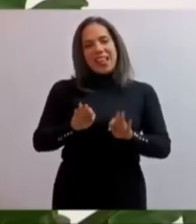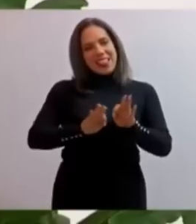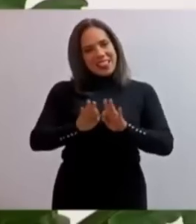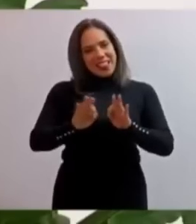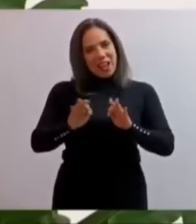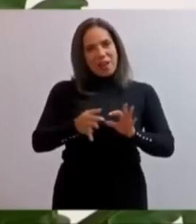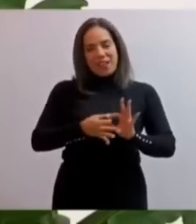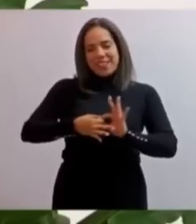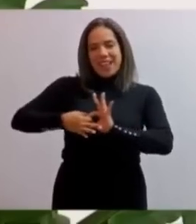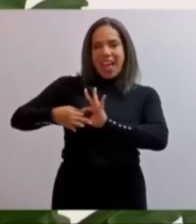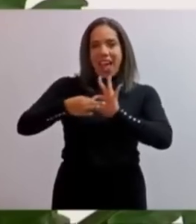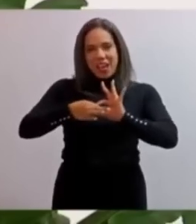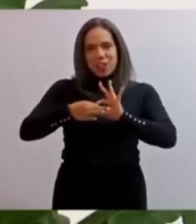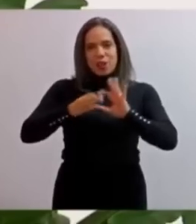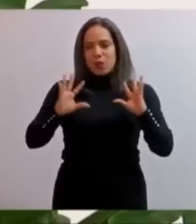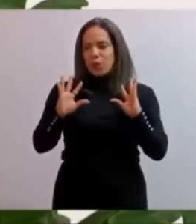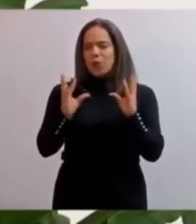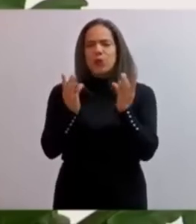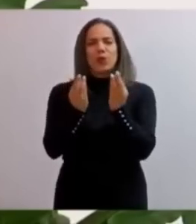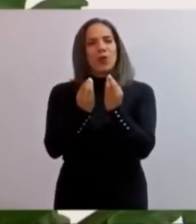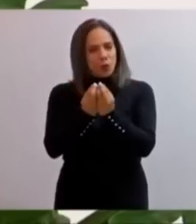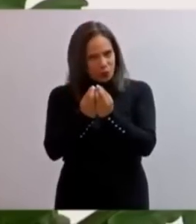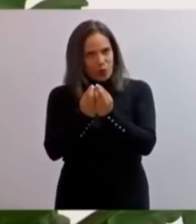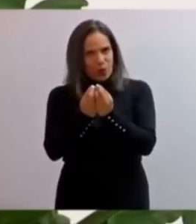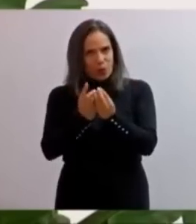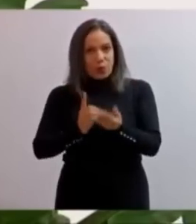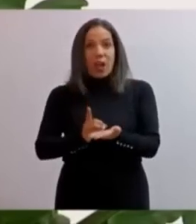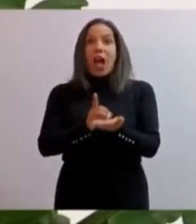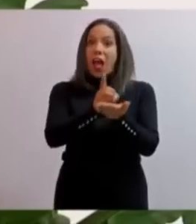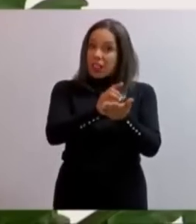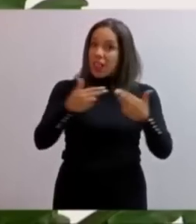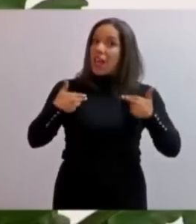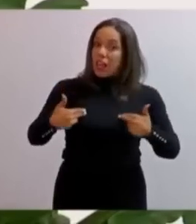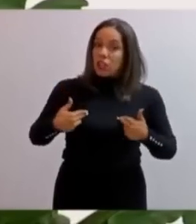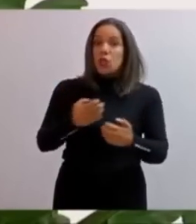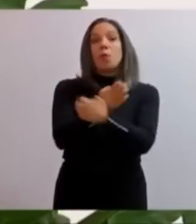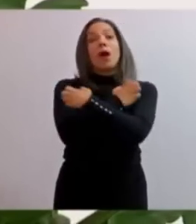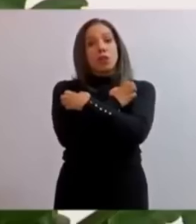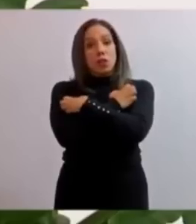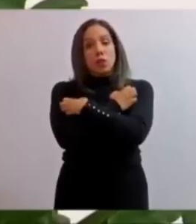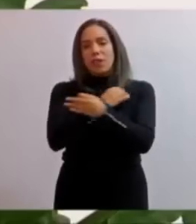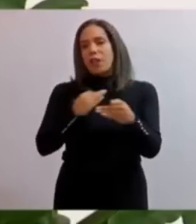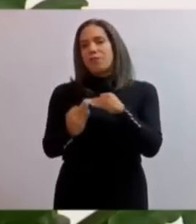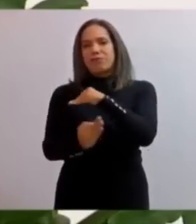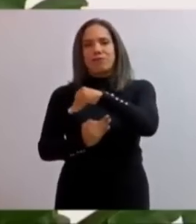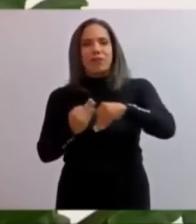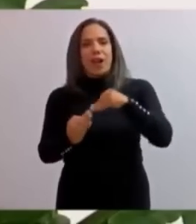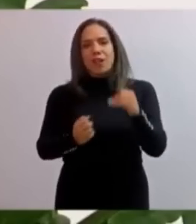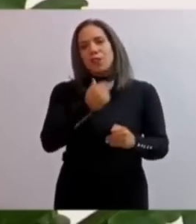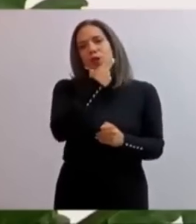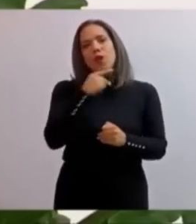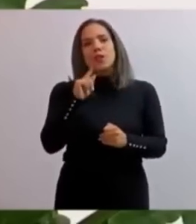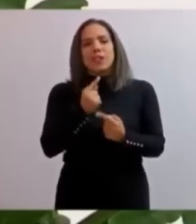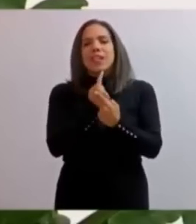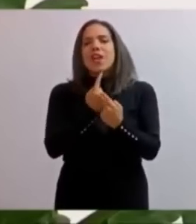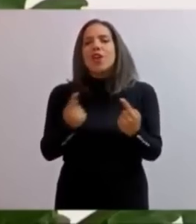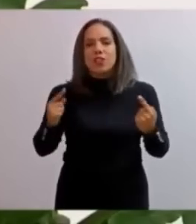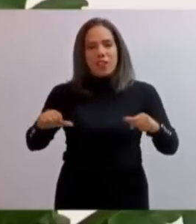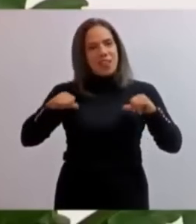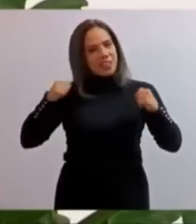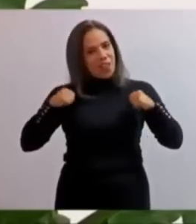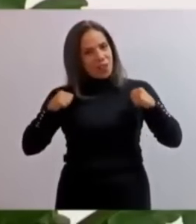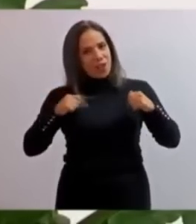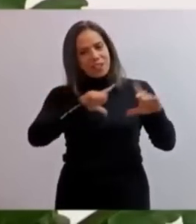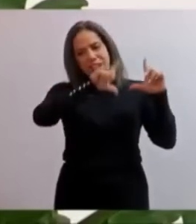de manera conjunta para garantizar el derecho humano a la educación de todas las niñas, niños y adolescentes de nuestro